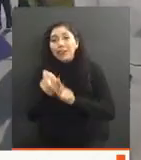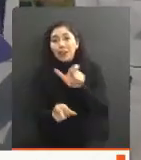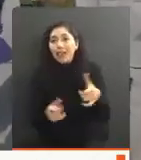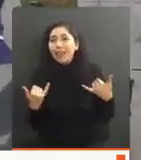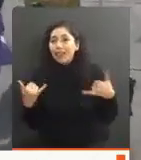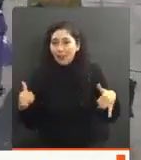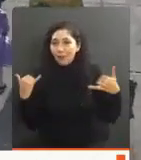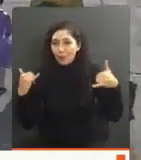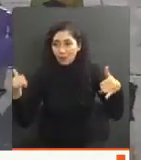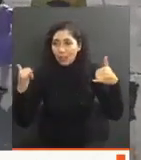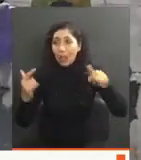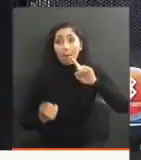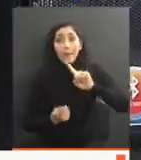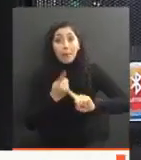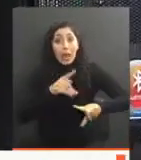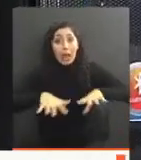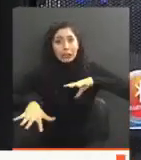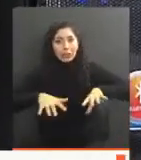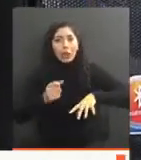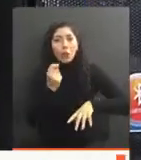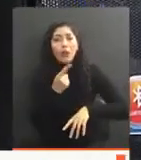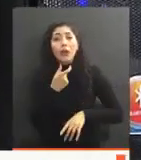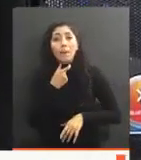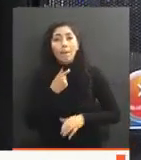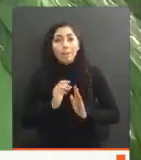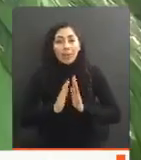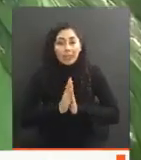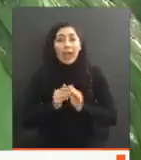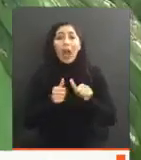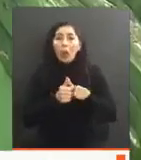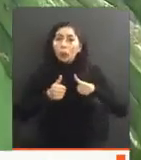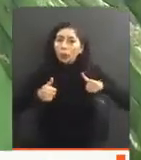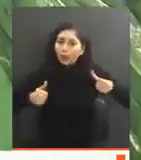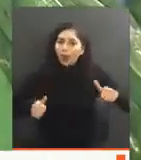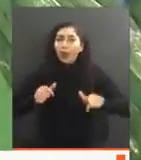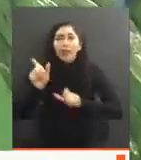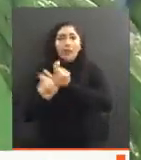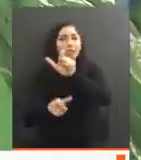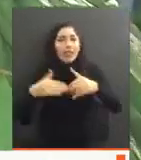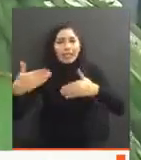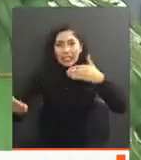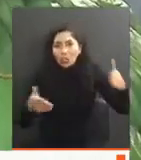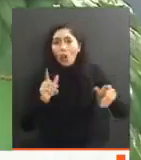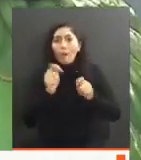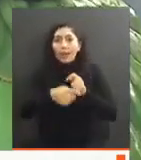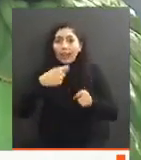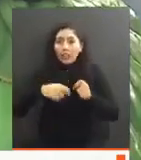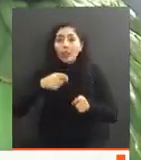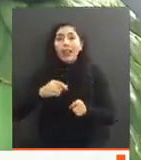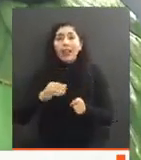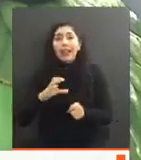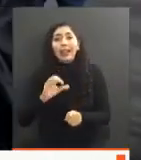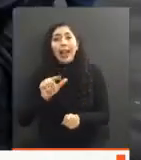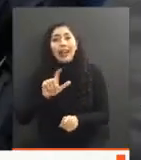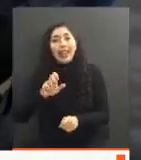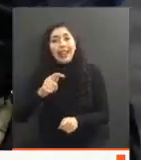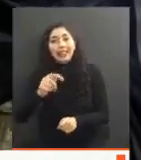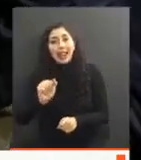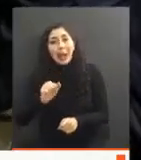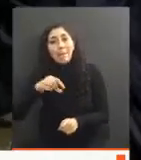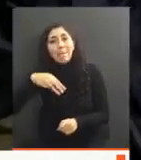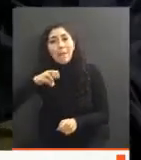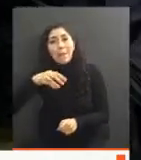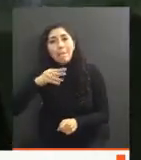primera actividad del día fue una misa donde autoridades, vecinos y pescadores de la caleta El Membrillo participaron, mientras turistas